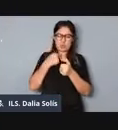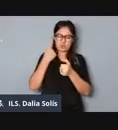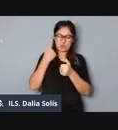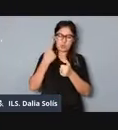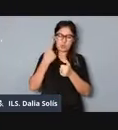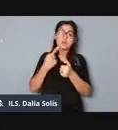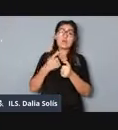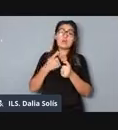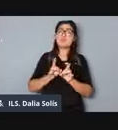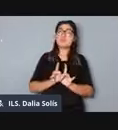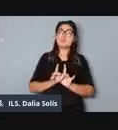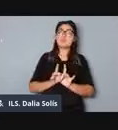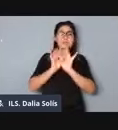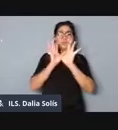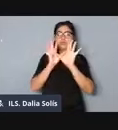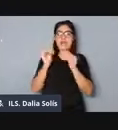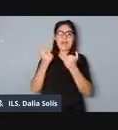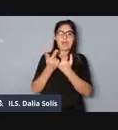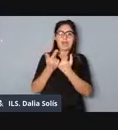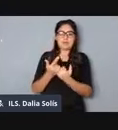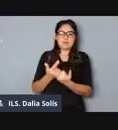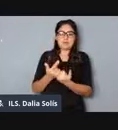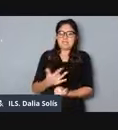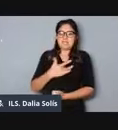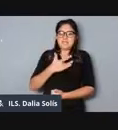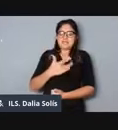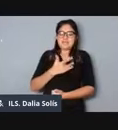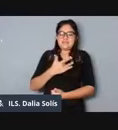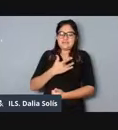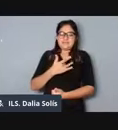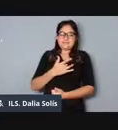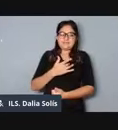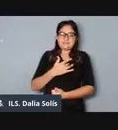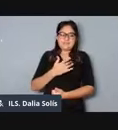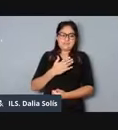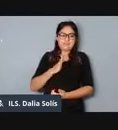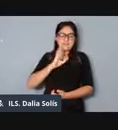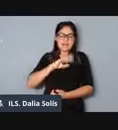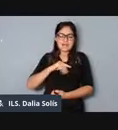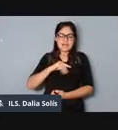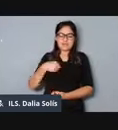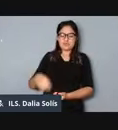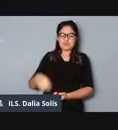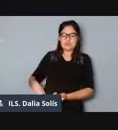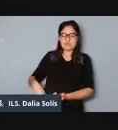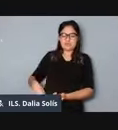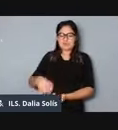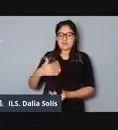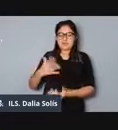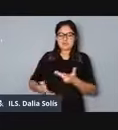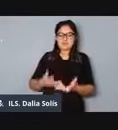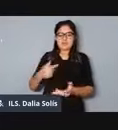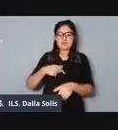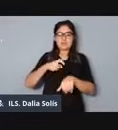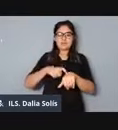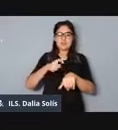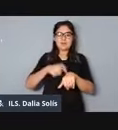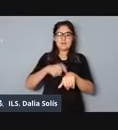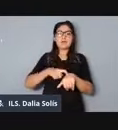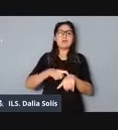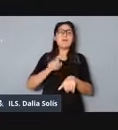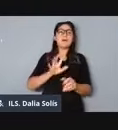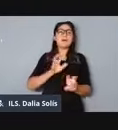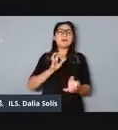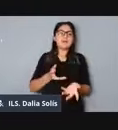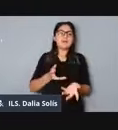sentir arrepentimiento, culpabilidad, por haber invertido tanto tiempo y haber descuidado quizás